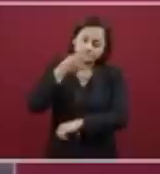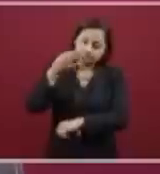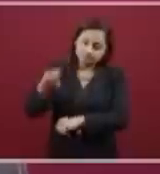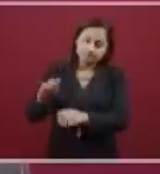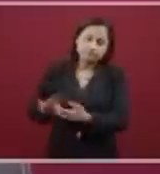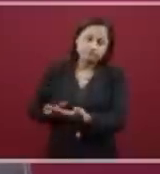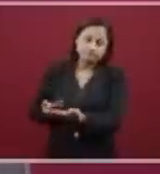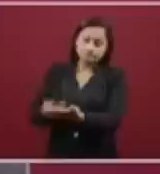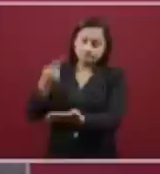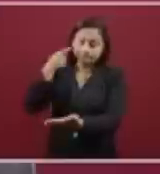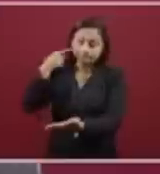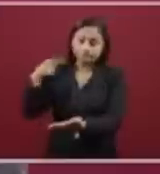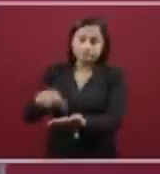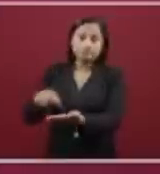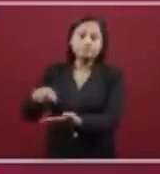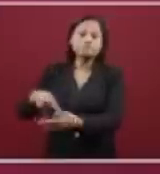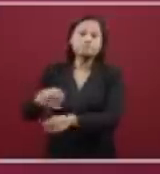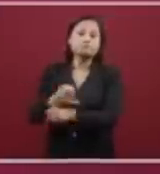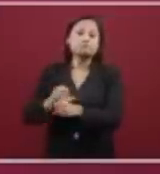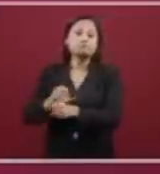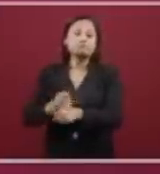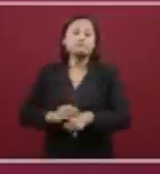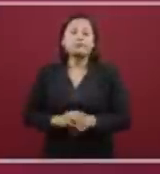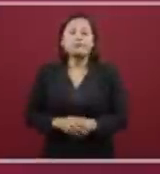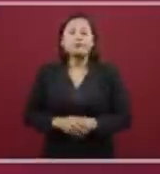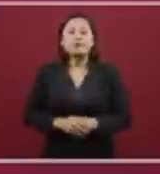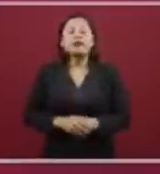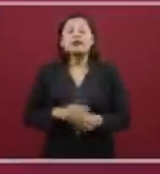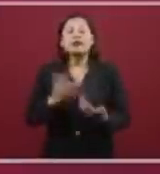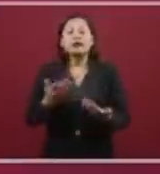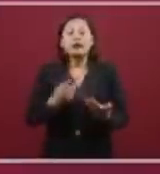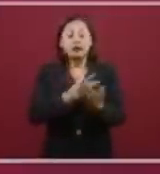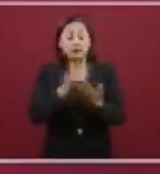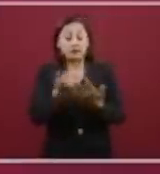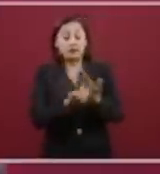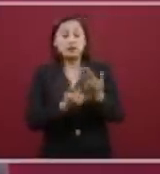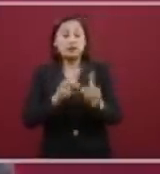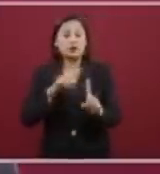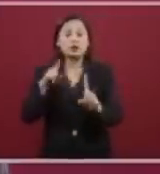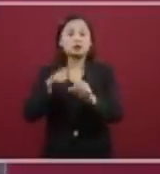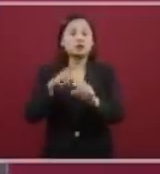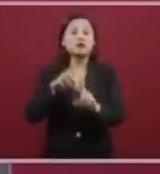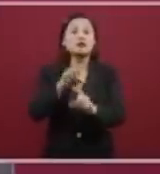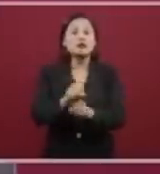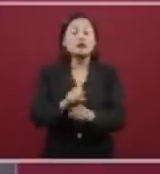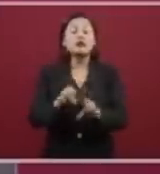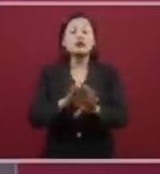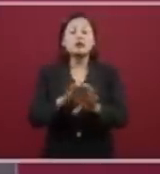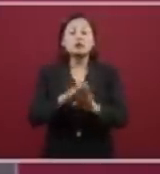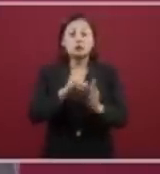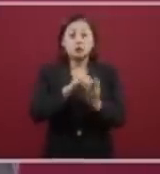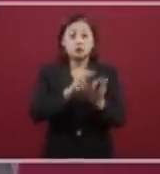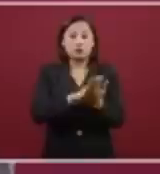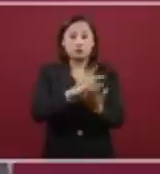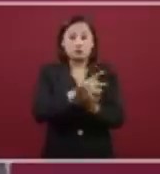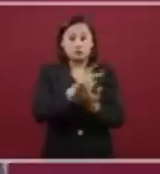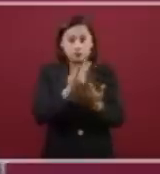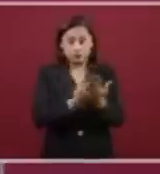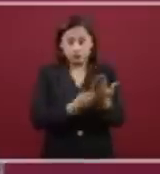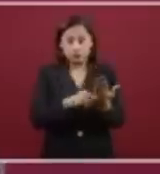modificaciones del alcance del proyecto la terminal de pasajeros del pre plan maestro de 2014